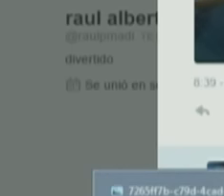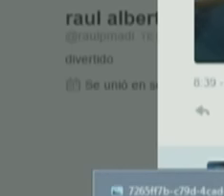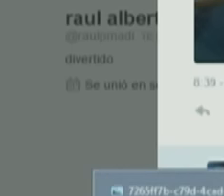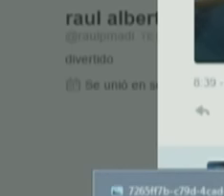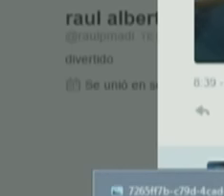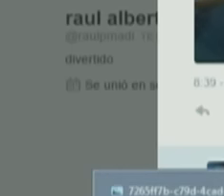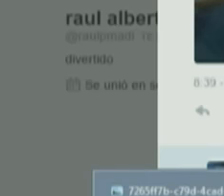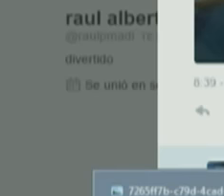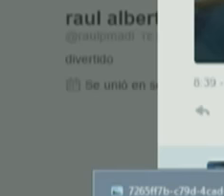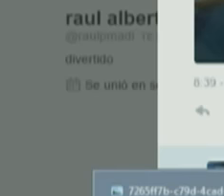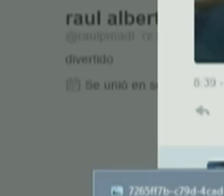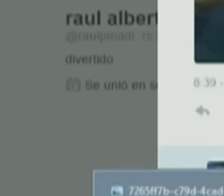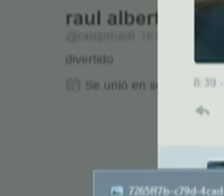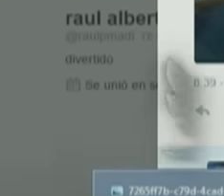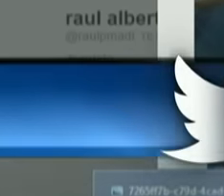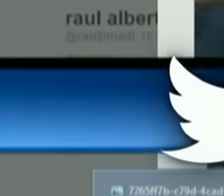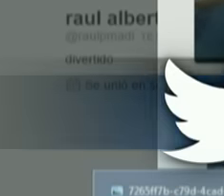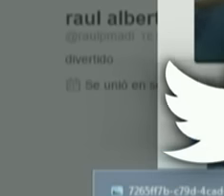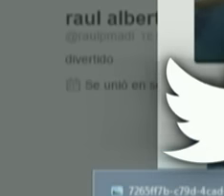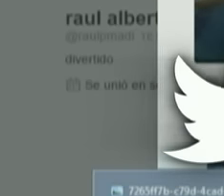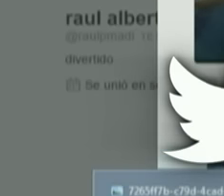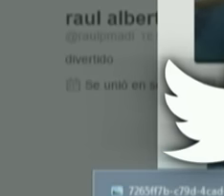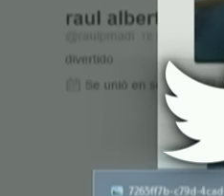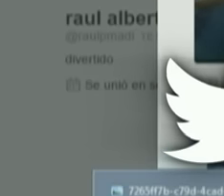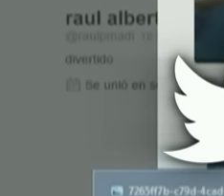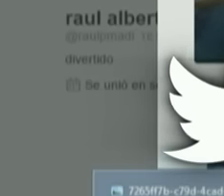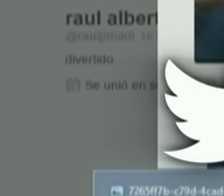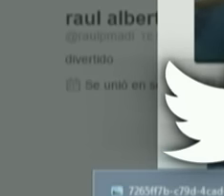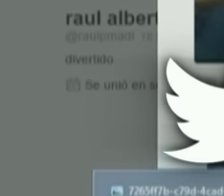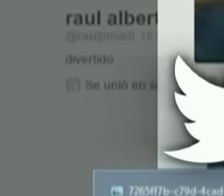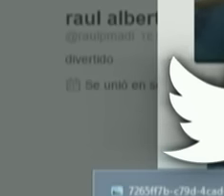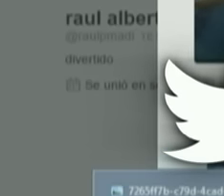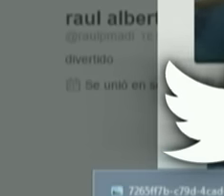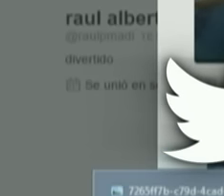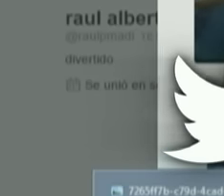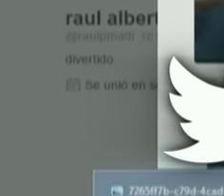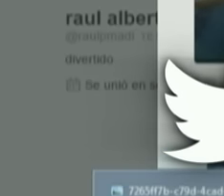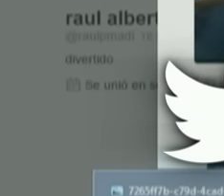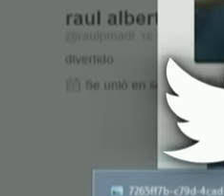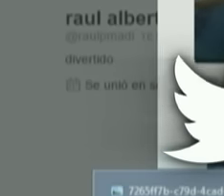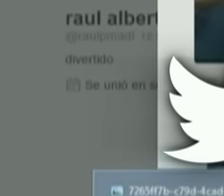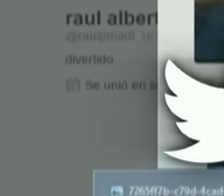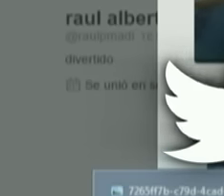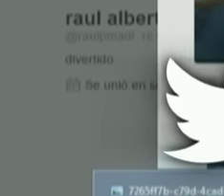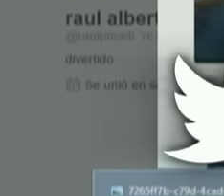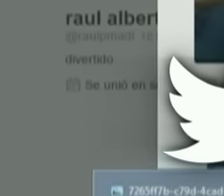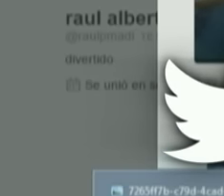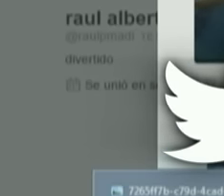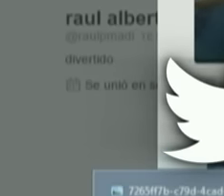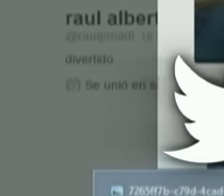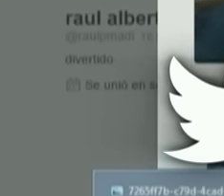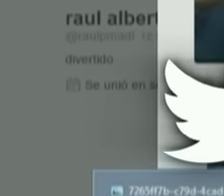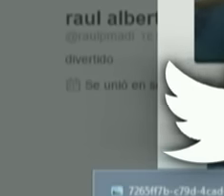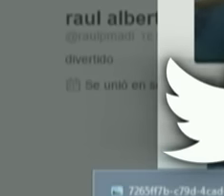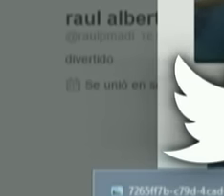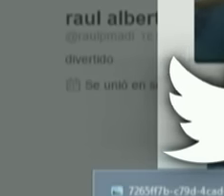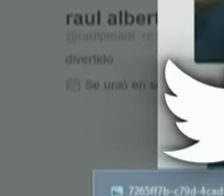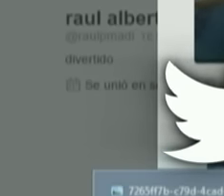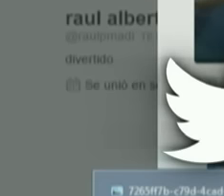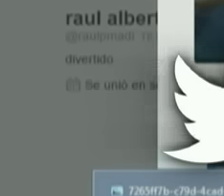Desafortunadamente podemos ver que en Guayaquil sí, algunos agentes de la ATM, agentes civiles de tránsito, no todos, unos